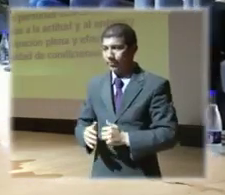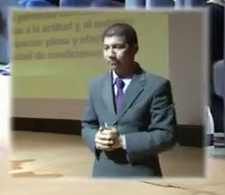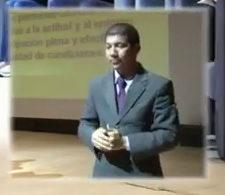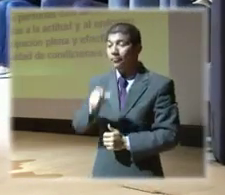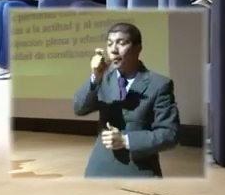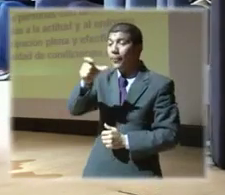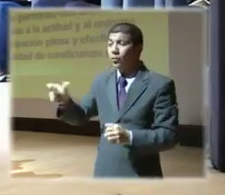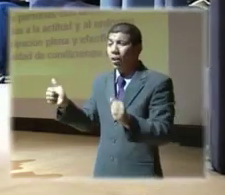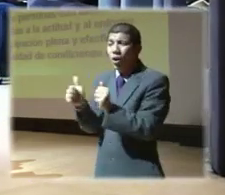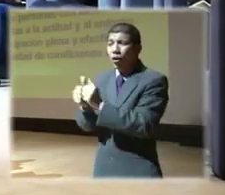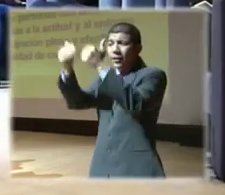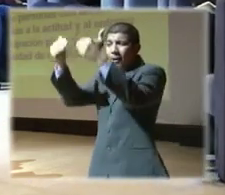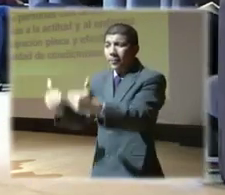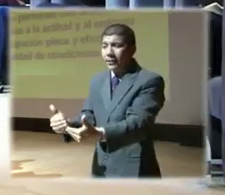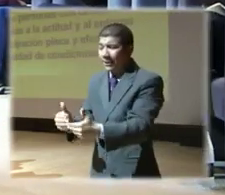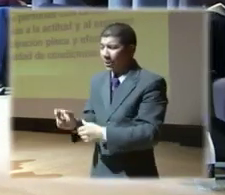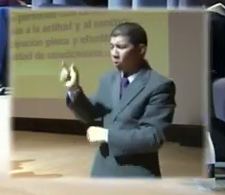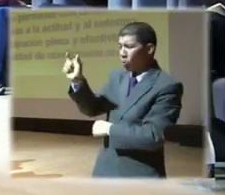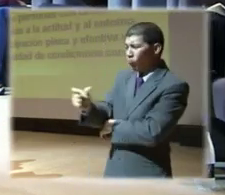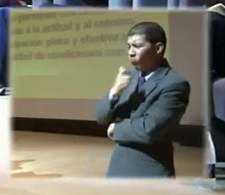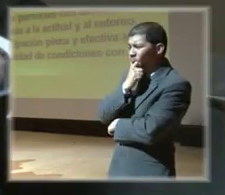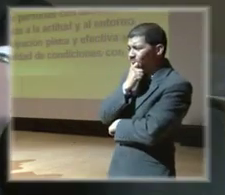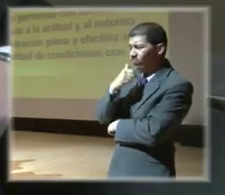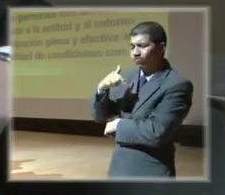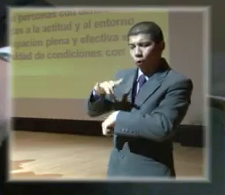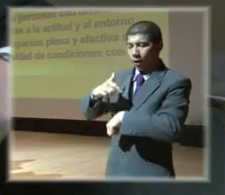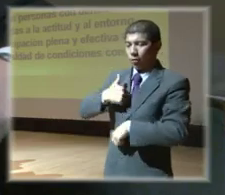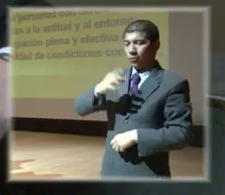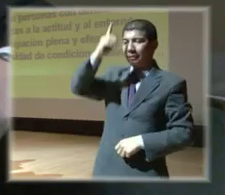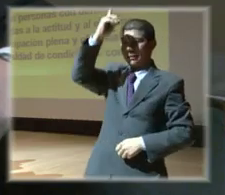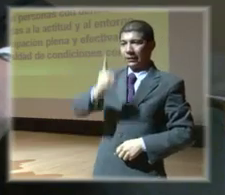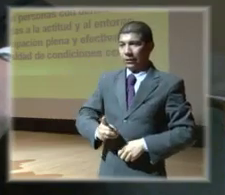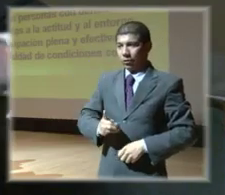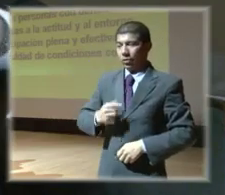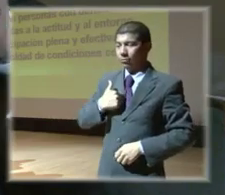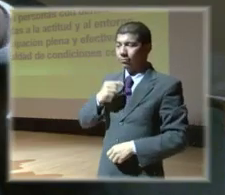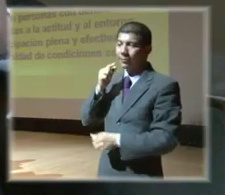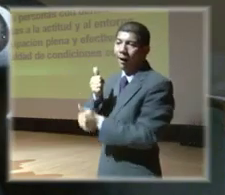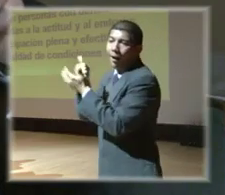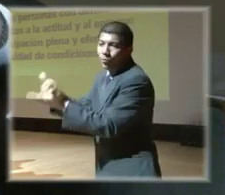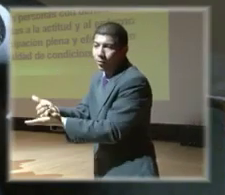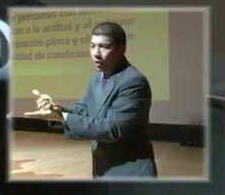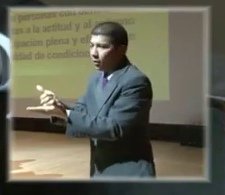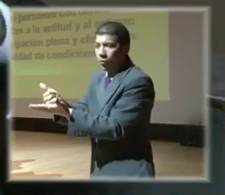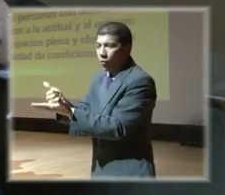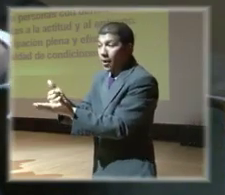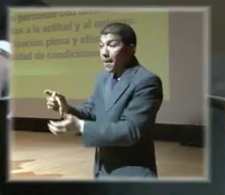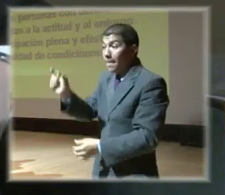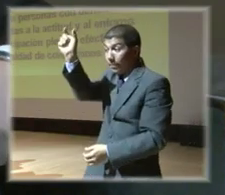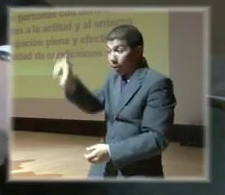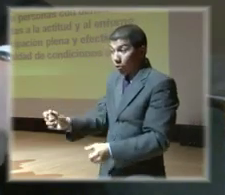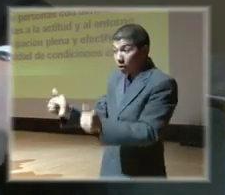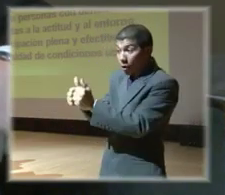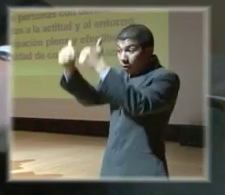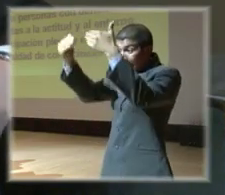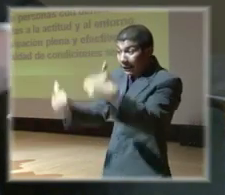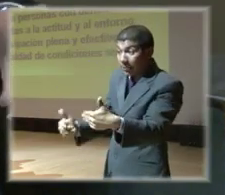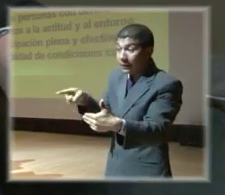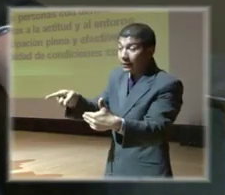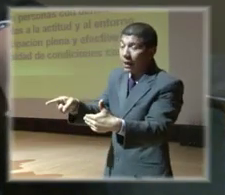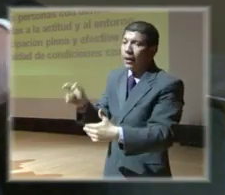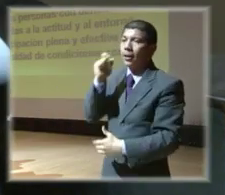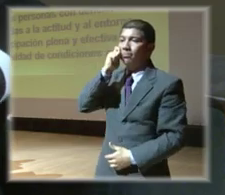con discapacidad como un objeto de decisión, como se tiene en cuenta anteriormente, sino que se tiene en cuenta que es un sujeto de derechos. Y eso me parece que es importante